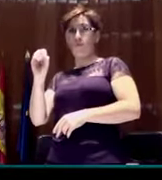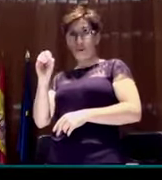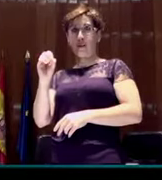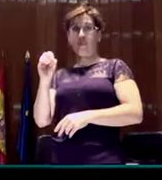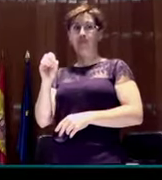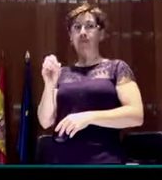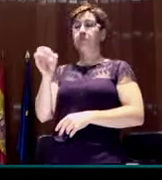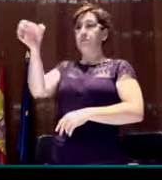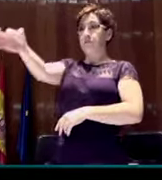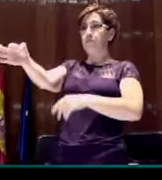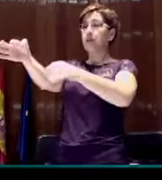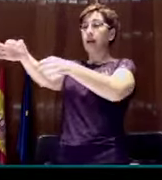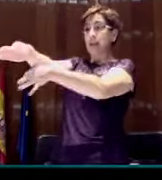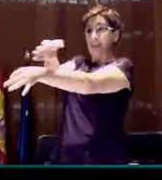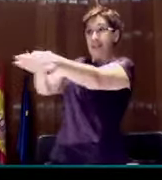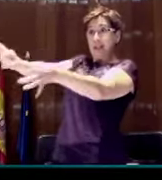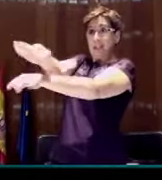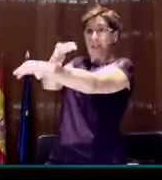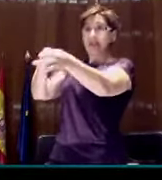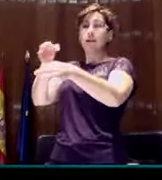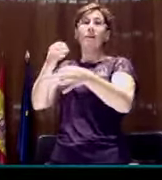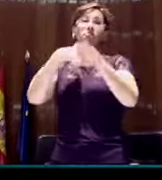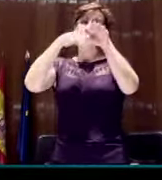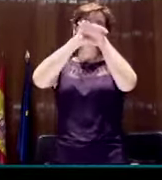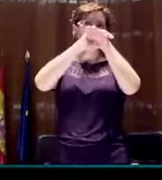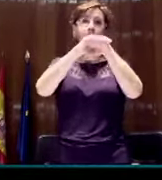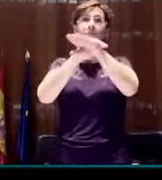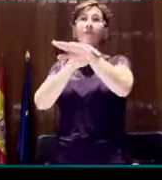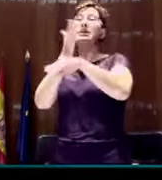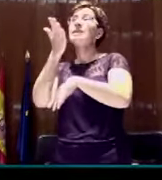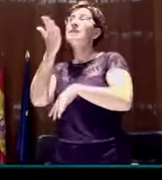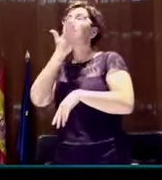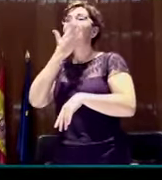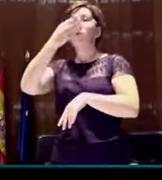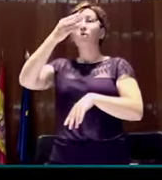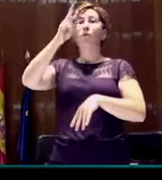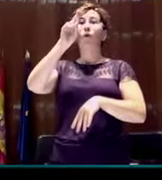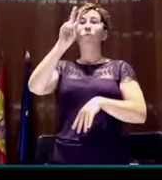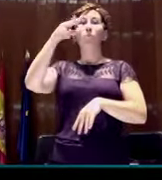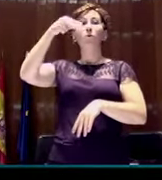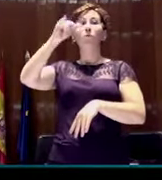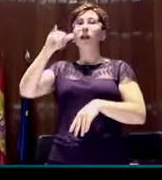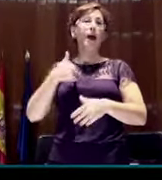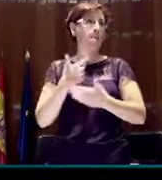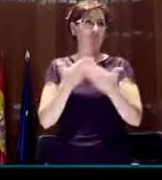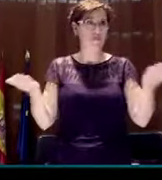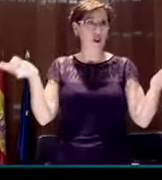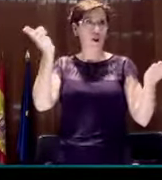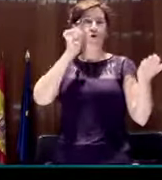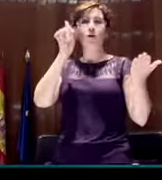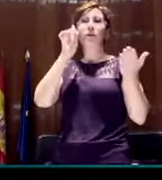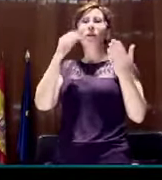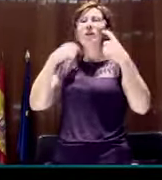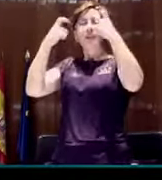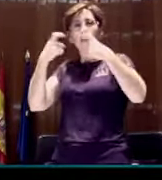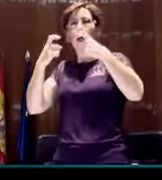yo no conozco el signo de Brunei, lo he intentado mirar en una foto, pero lo intentaré poner